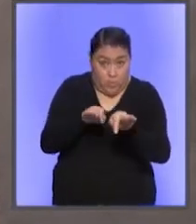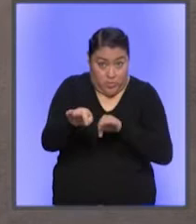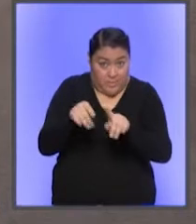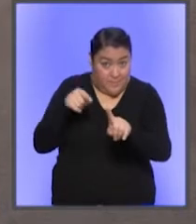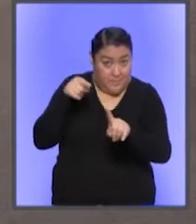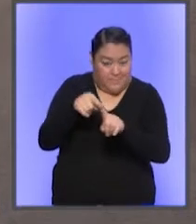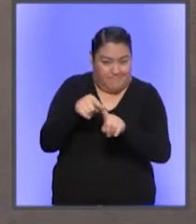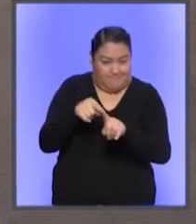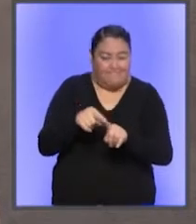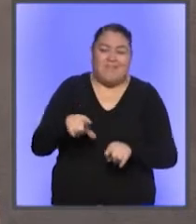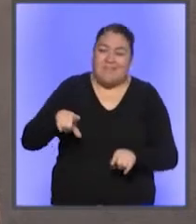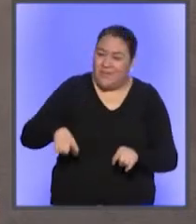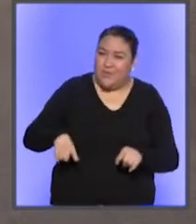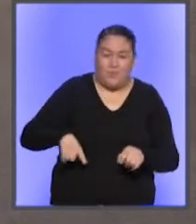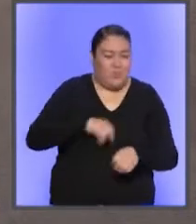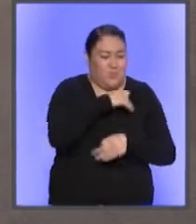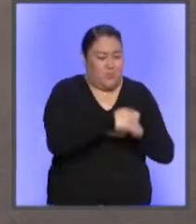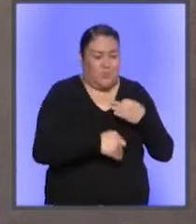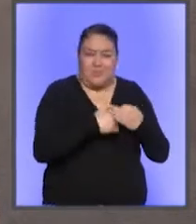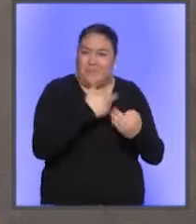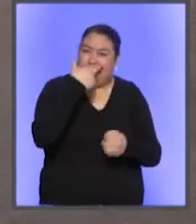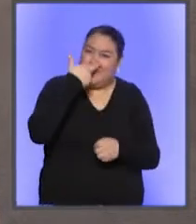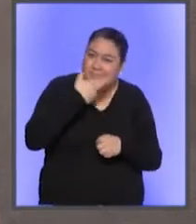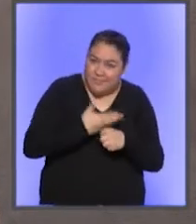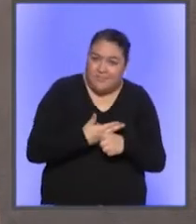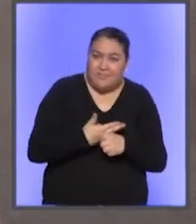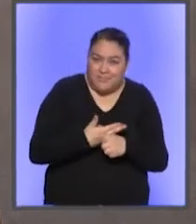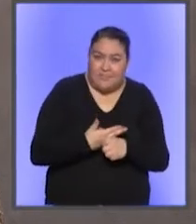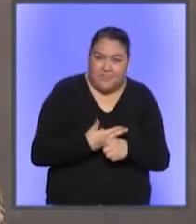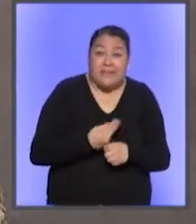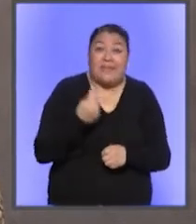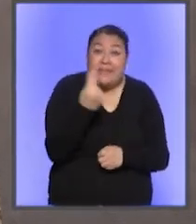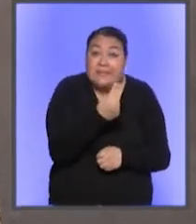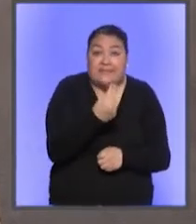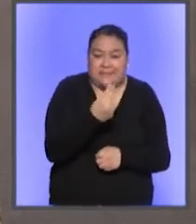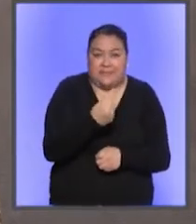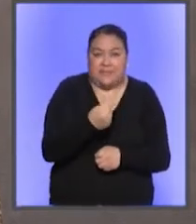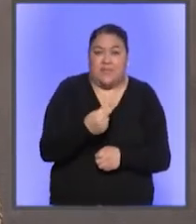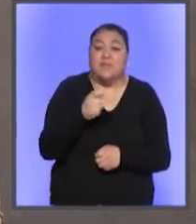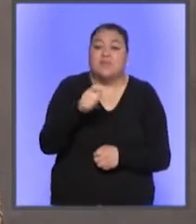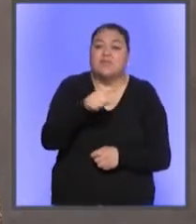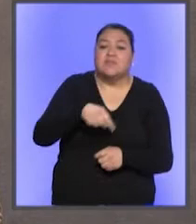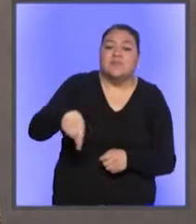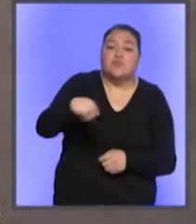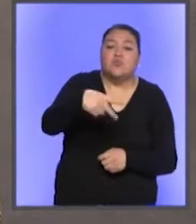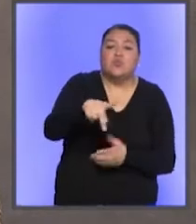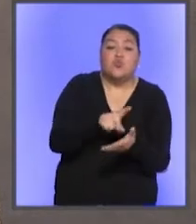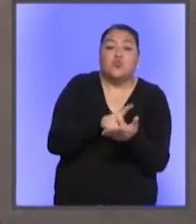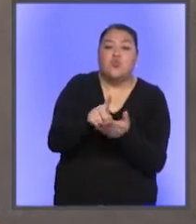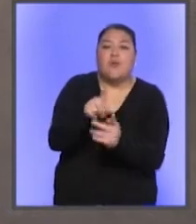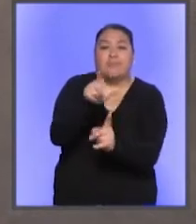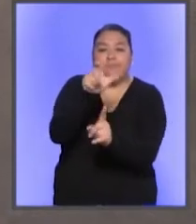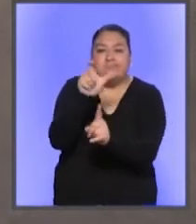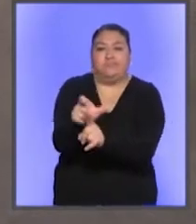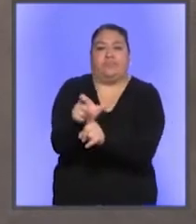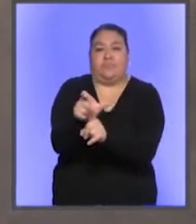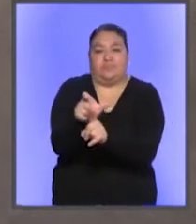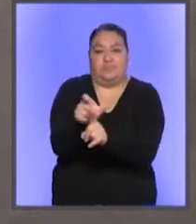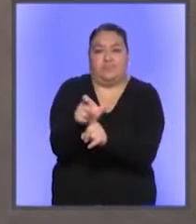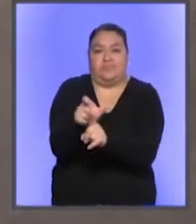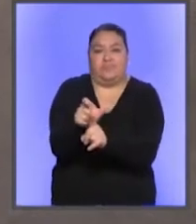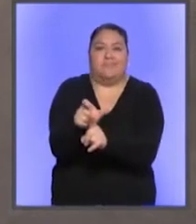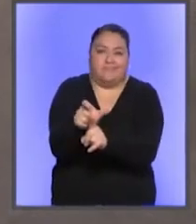que en todos los ámbitos de gobierno creo que necesitamos sobre todo garantizar esos derechos que ya están